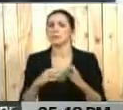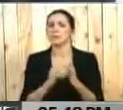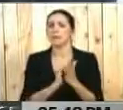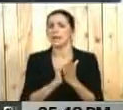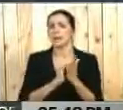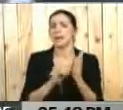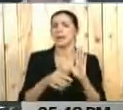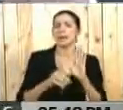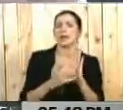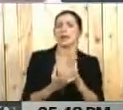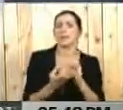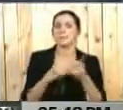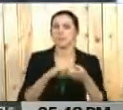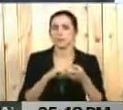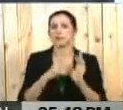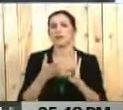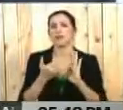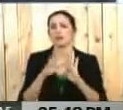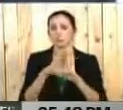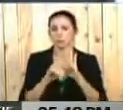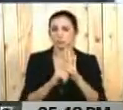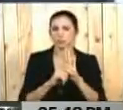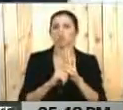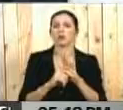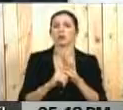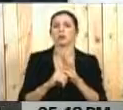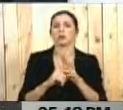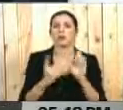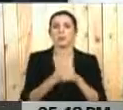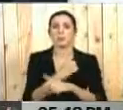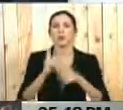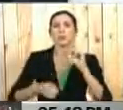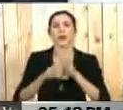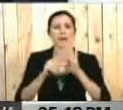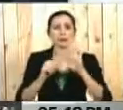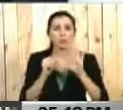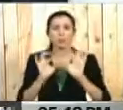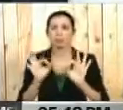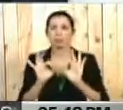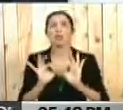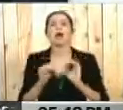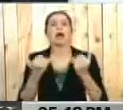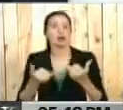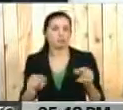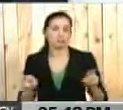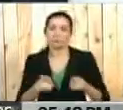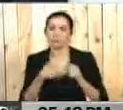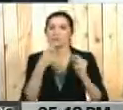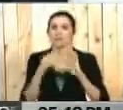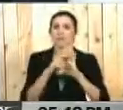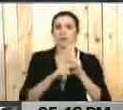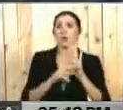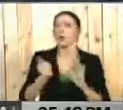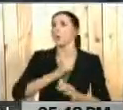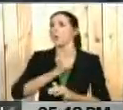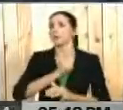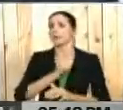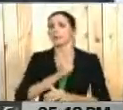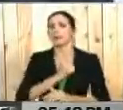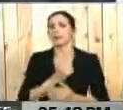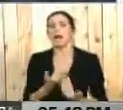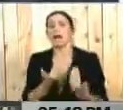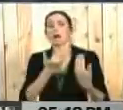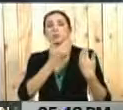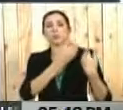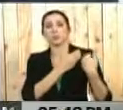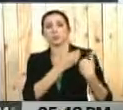asamblea constituyente, que son los mecanismos previstos, entramos directamente en la norma y cualquier autoridad, cualquier poder